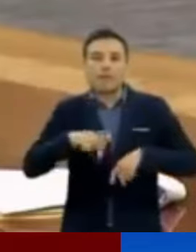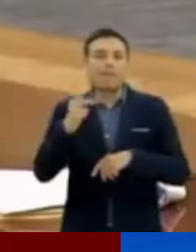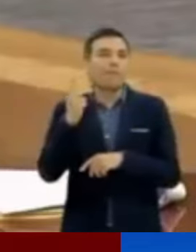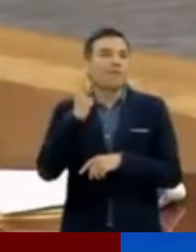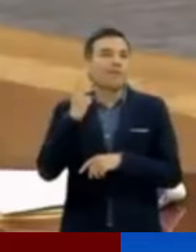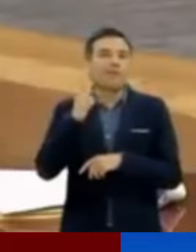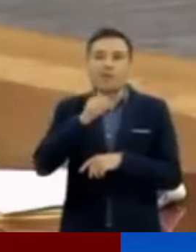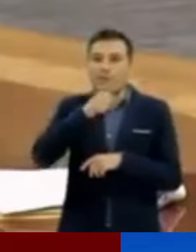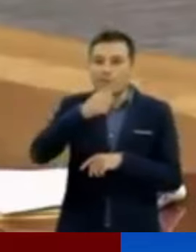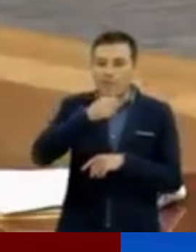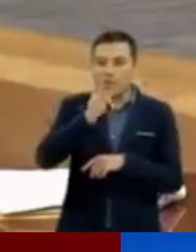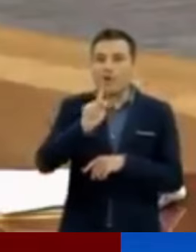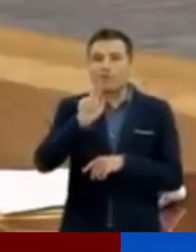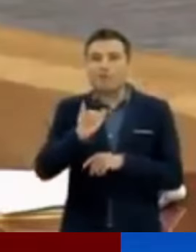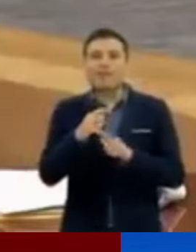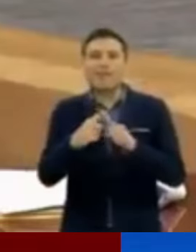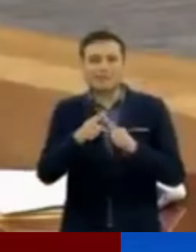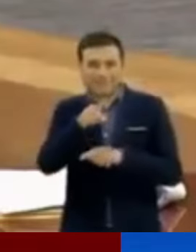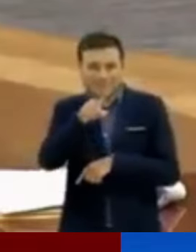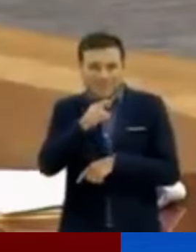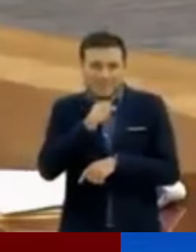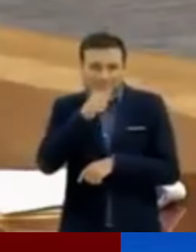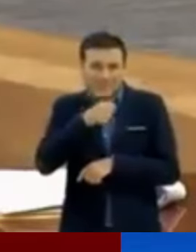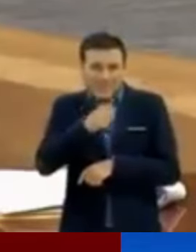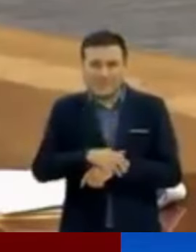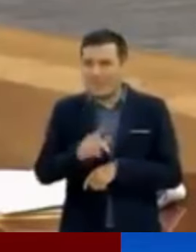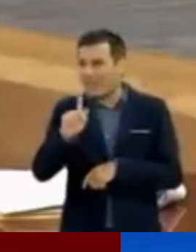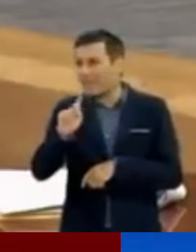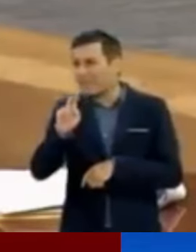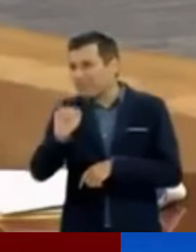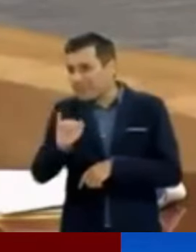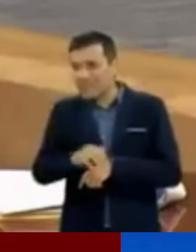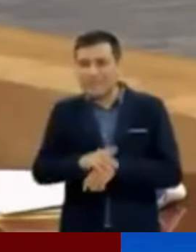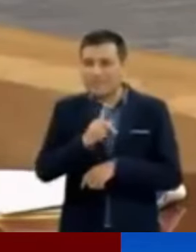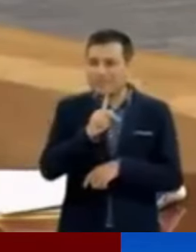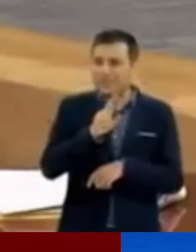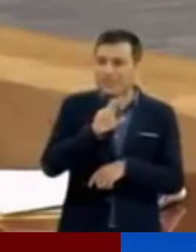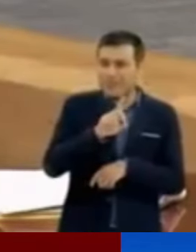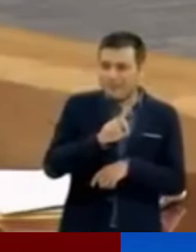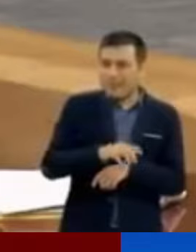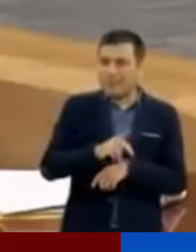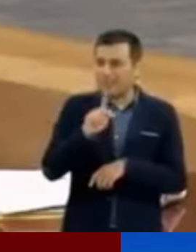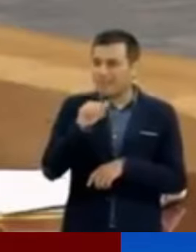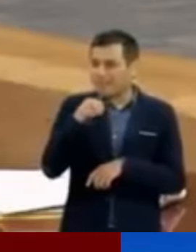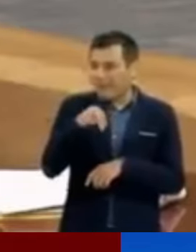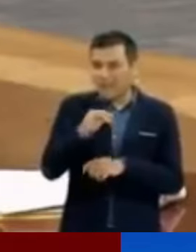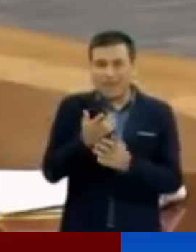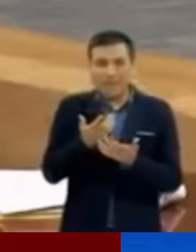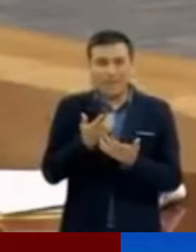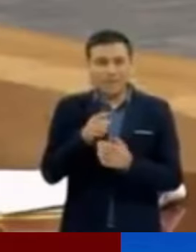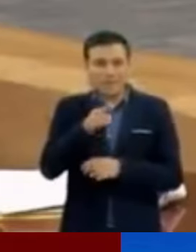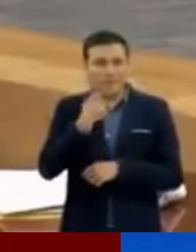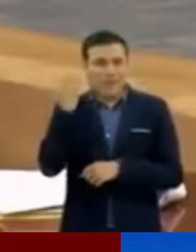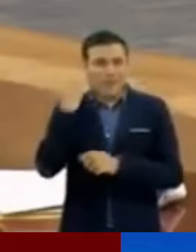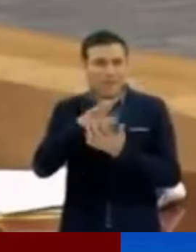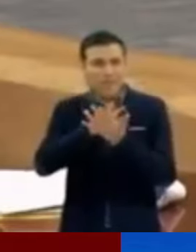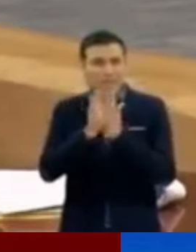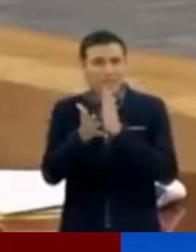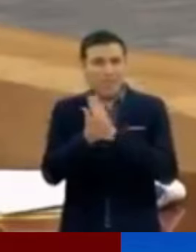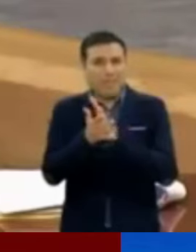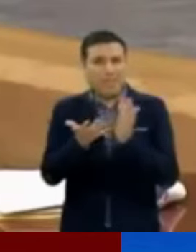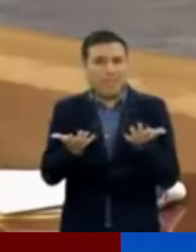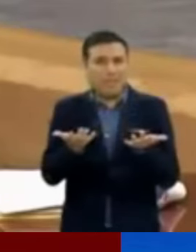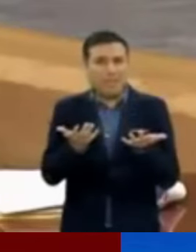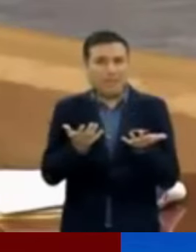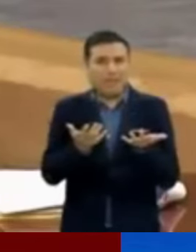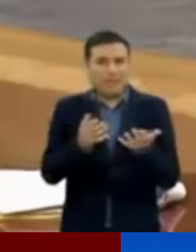viejos partidos políticos, pues es Morena, con el PRI, con el PRD, con el PAN. Ahí están las alianzas y el famoso voto